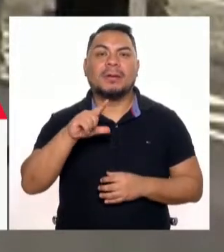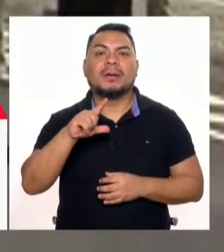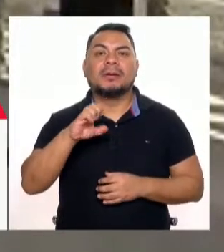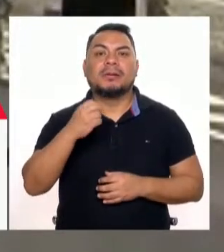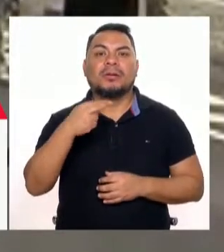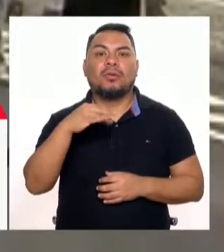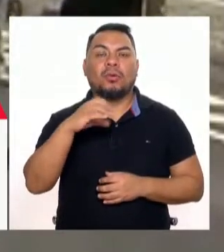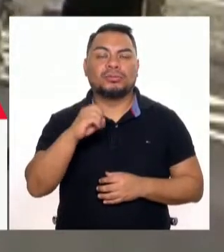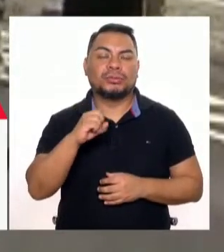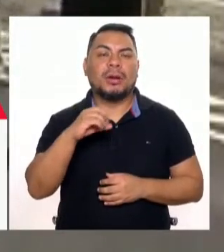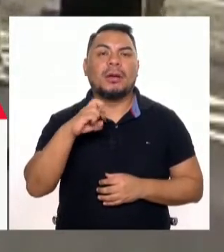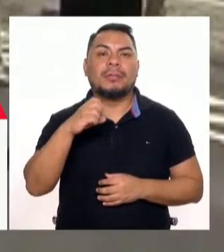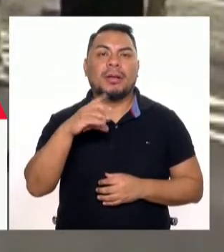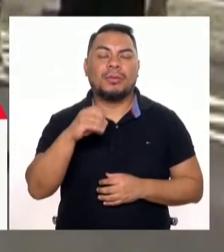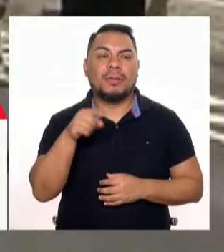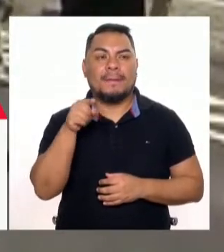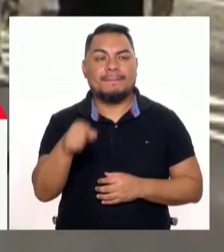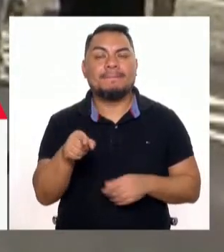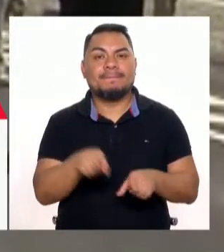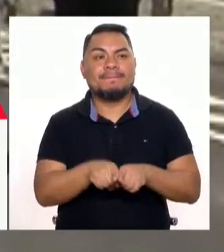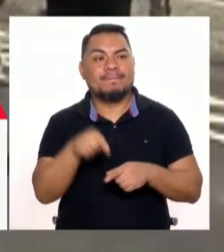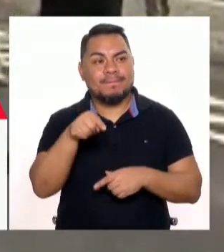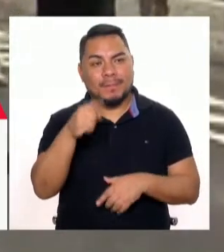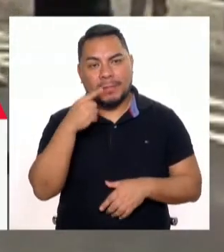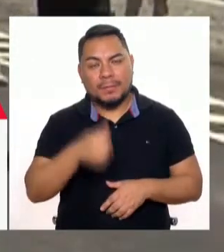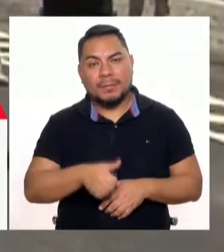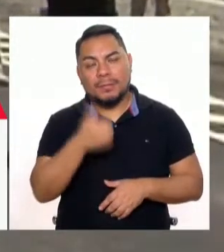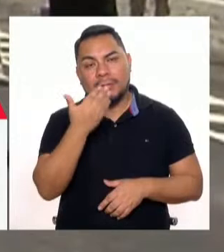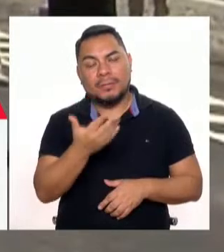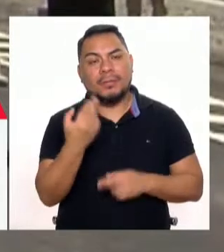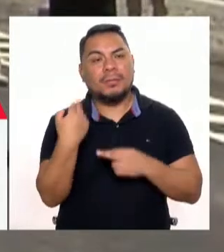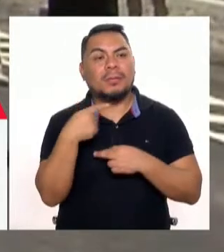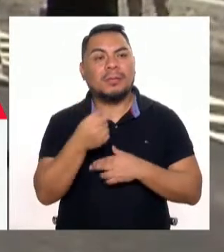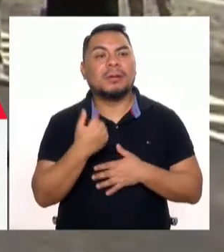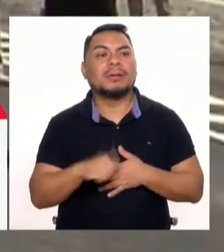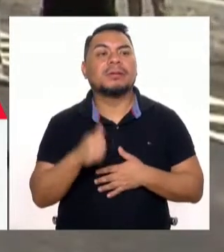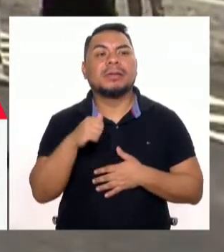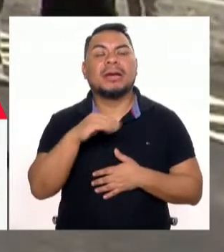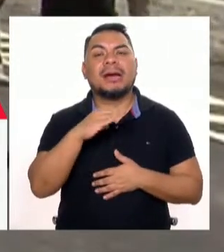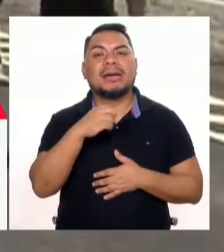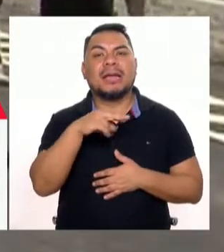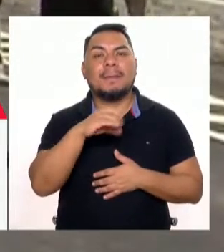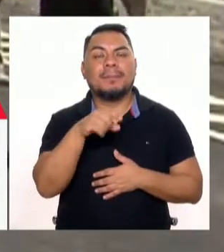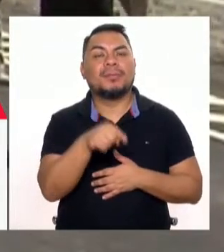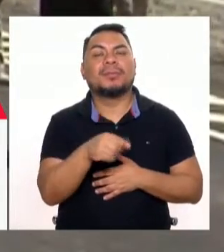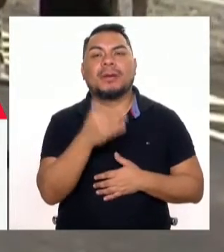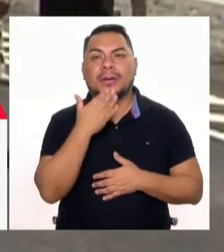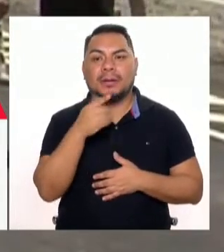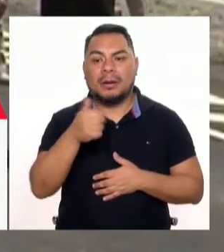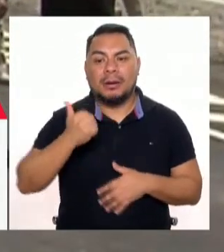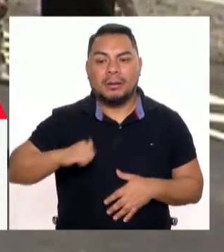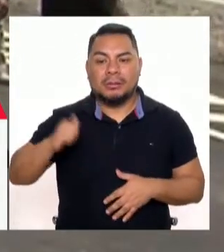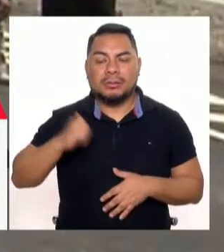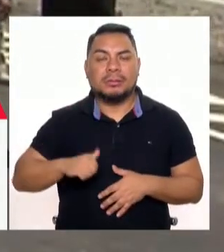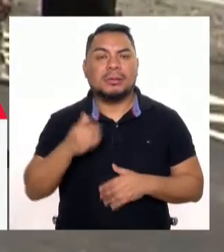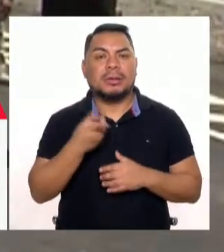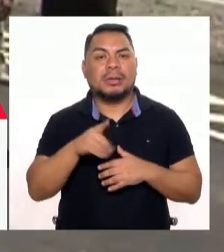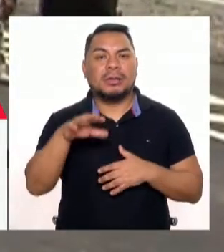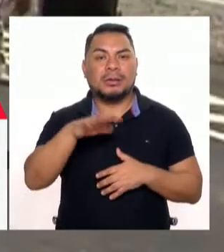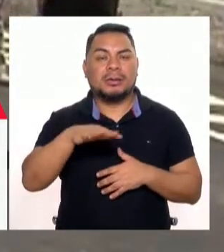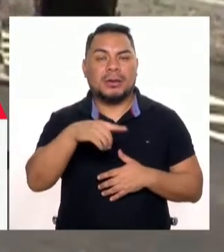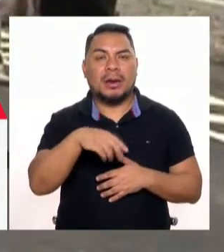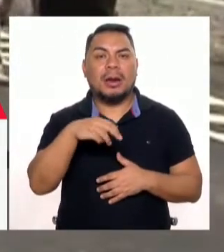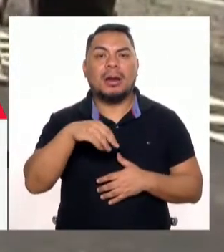Prado y aquí está el hijo de aucayacu El hijo de José Crespo Castillo Aquí está el alcalde distrital